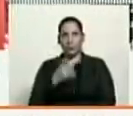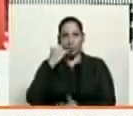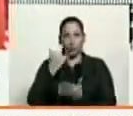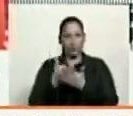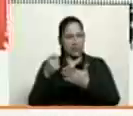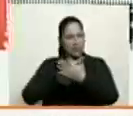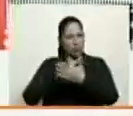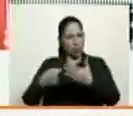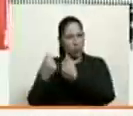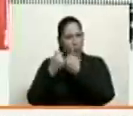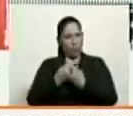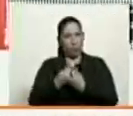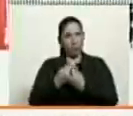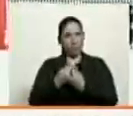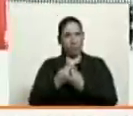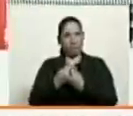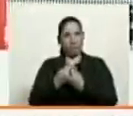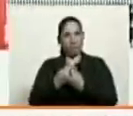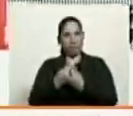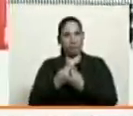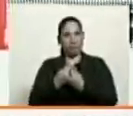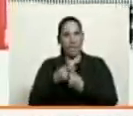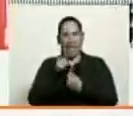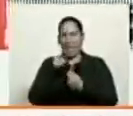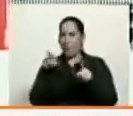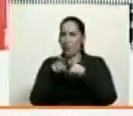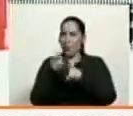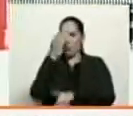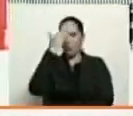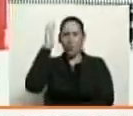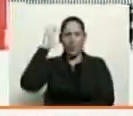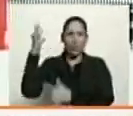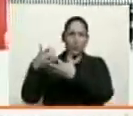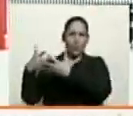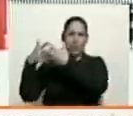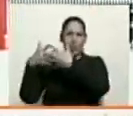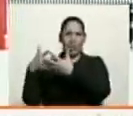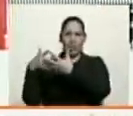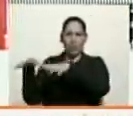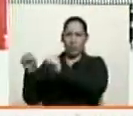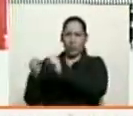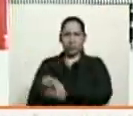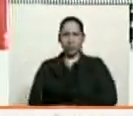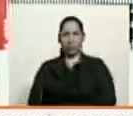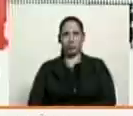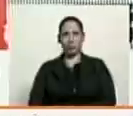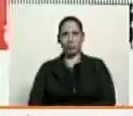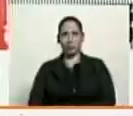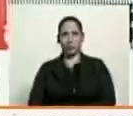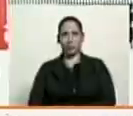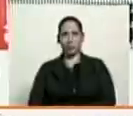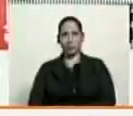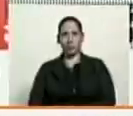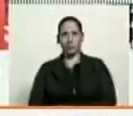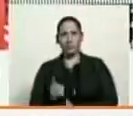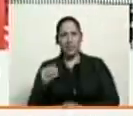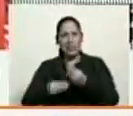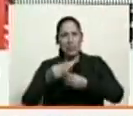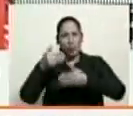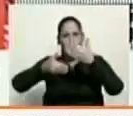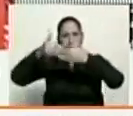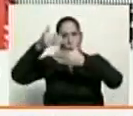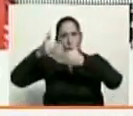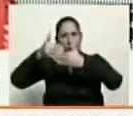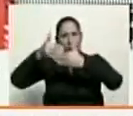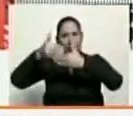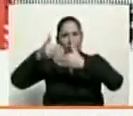sanciones económicas. Eso es parte de la hipocresía norteamericana, del imperialismo. Ellos están aplicándole bloqueos a Venezuela